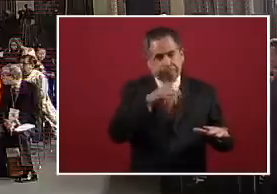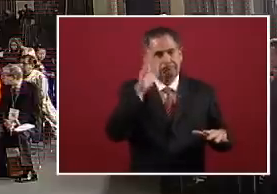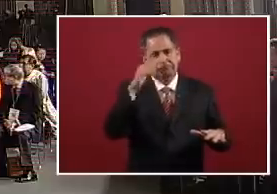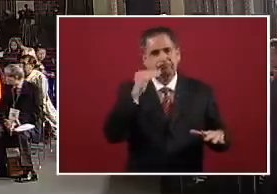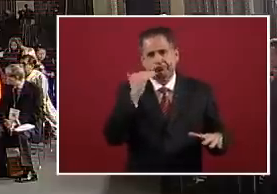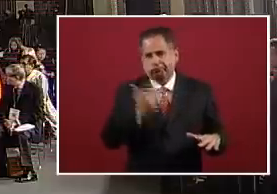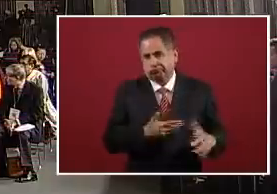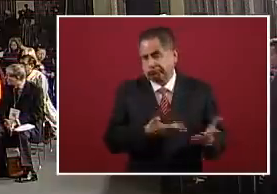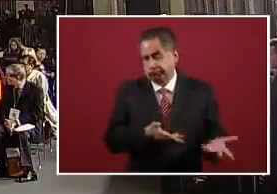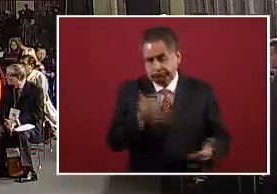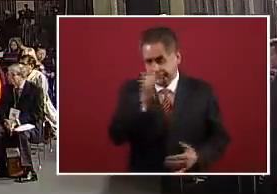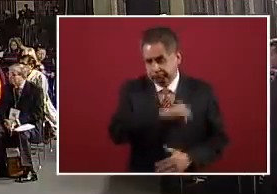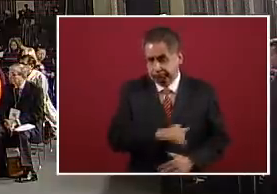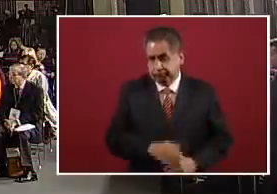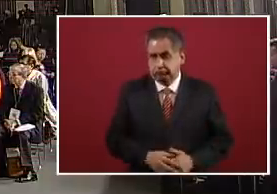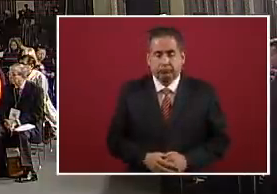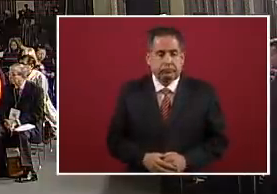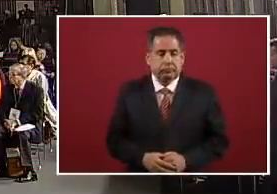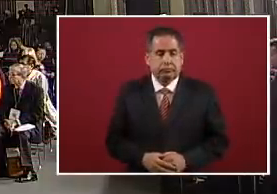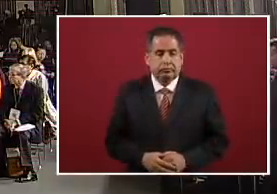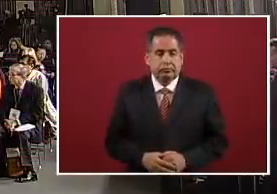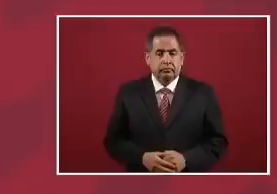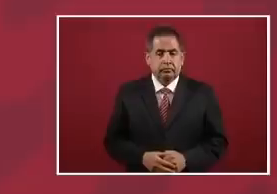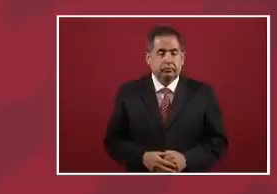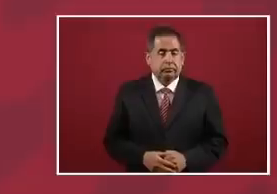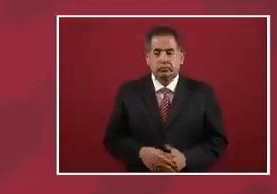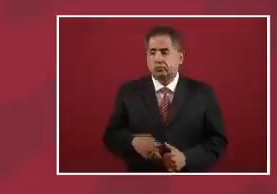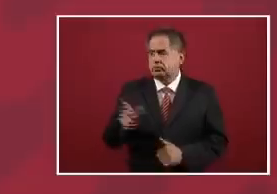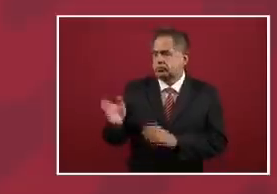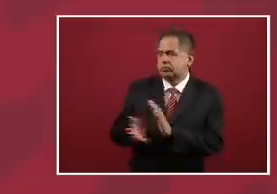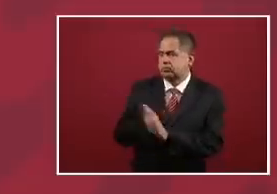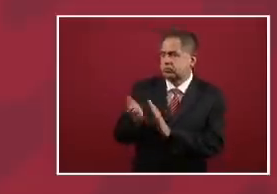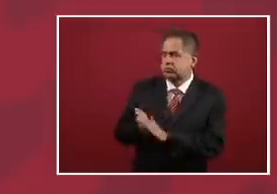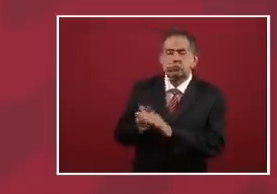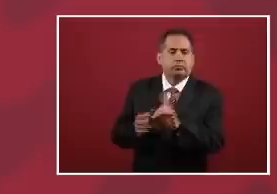preservar vamos las a obras. Buscar, sí,